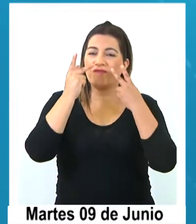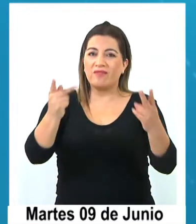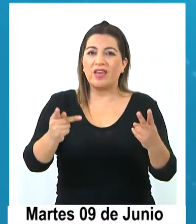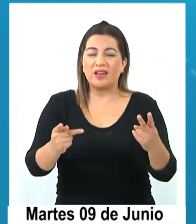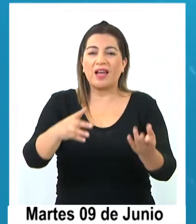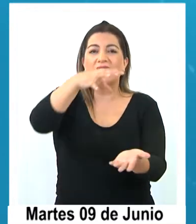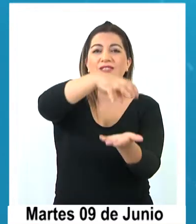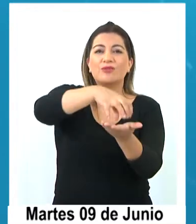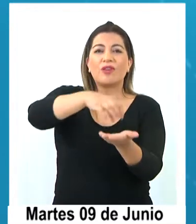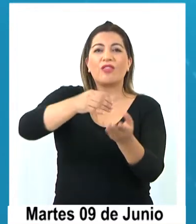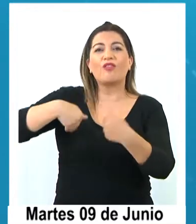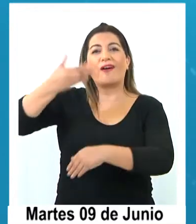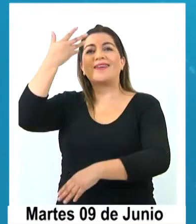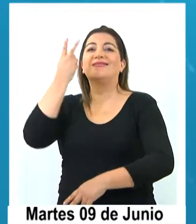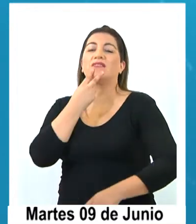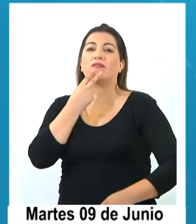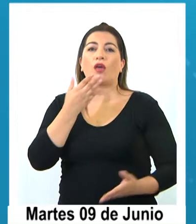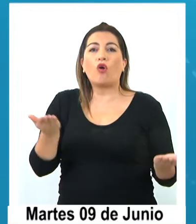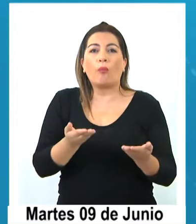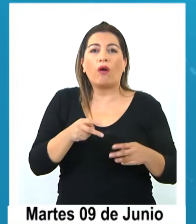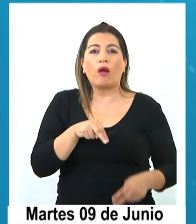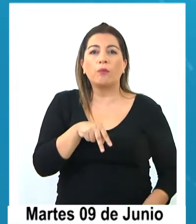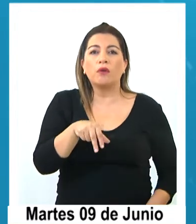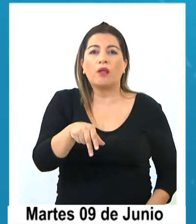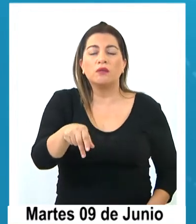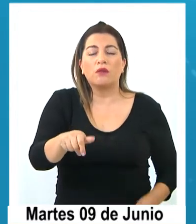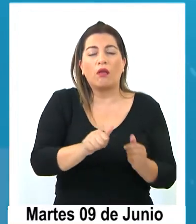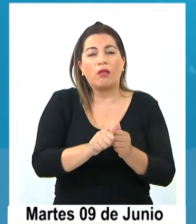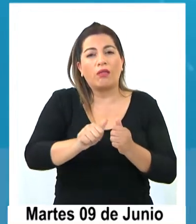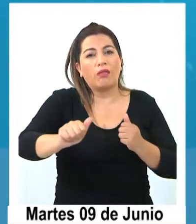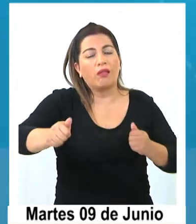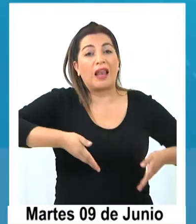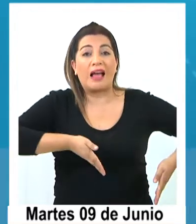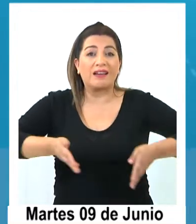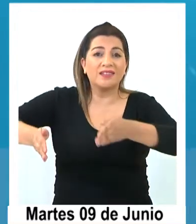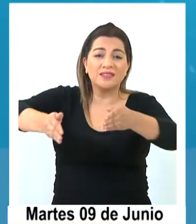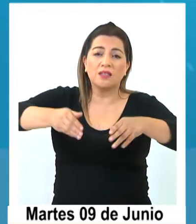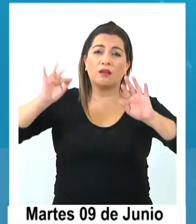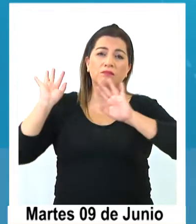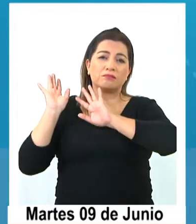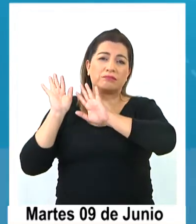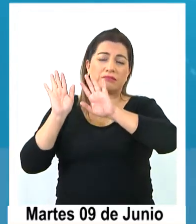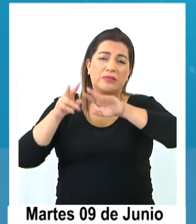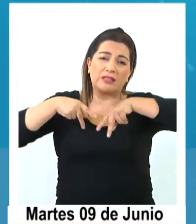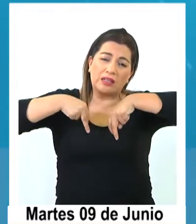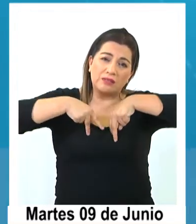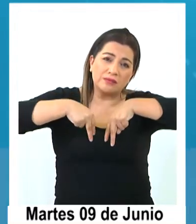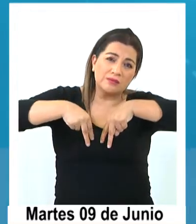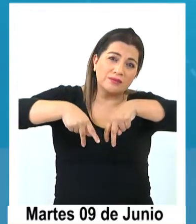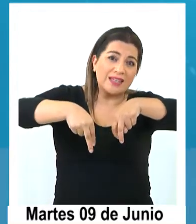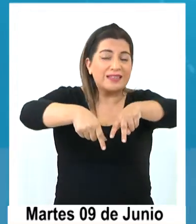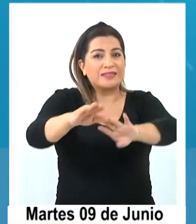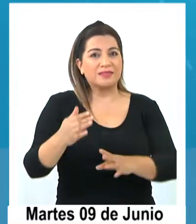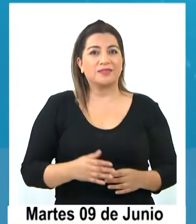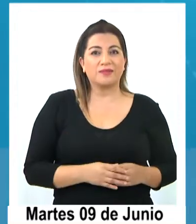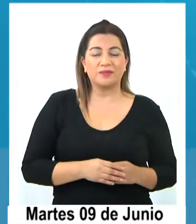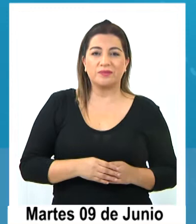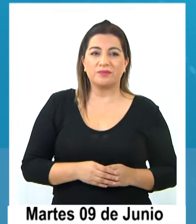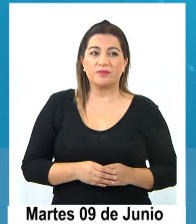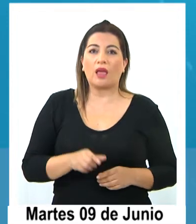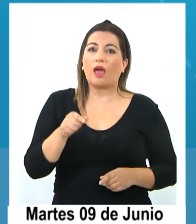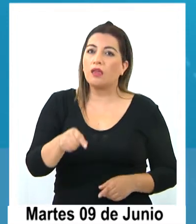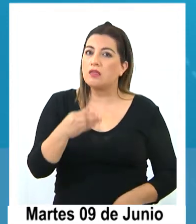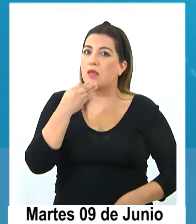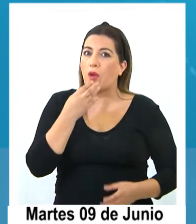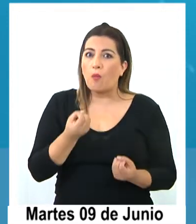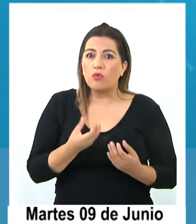regiones, regresar a sus ciudades de orígenes, a pie. Entonces, tomaron las carreteras y ahí fue un punto también de